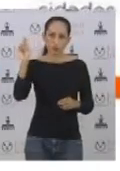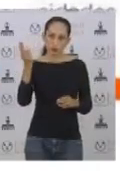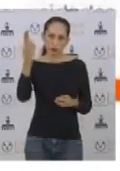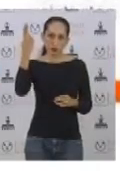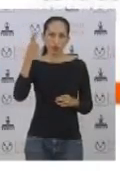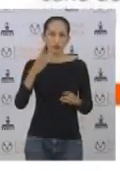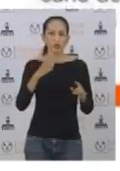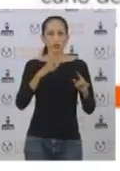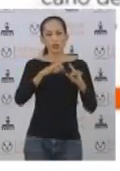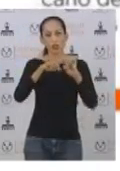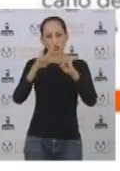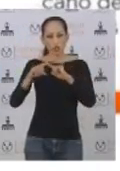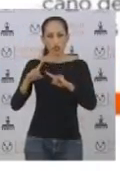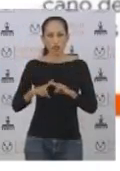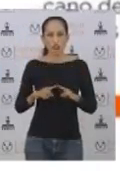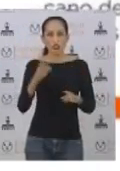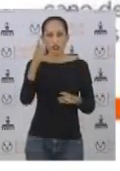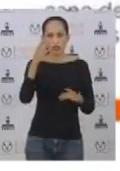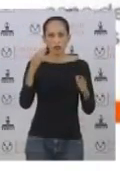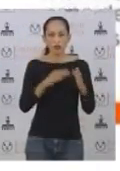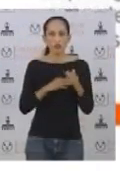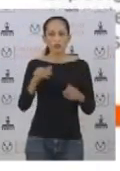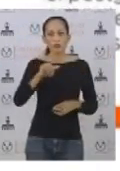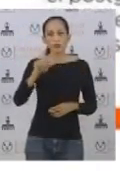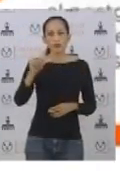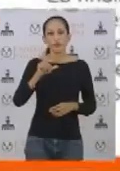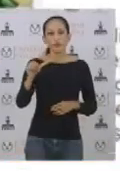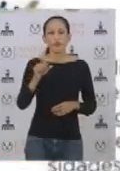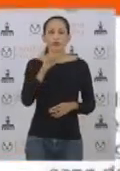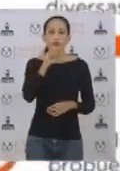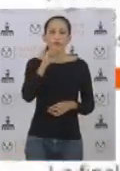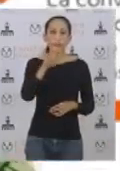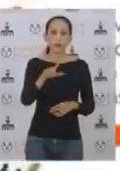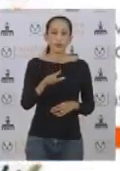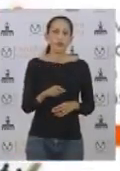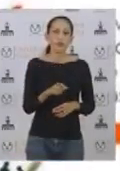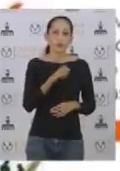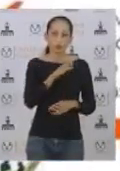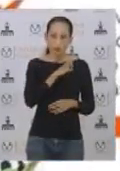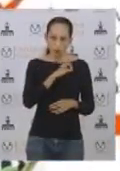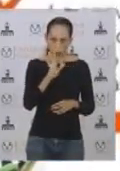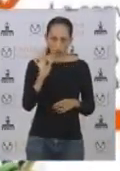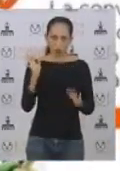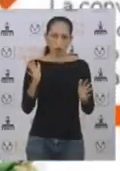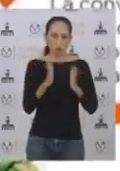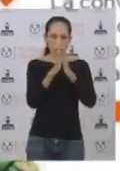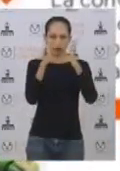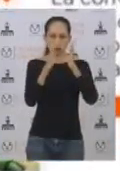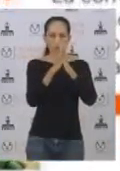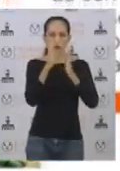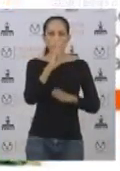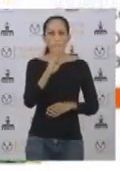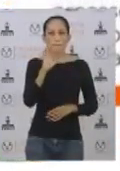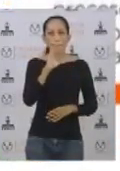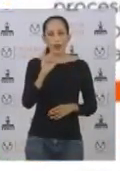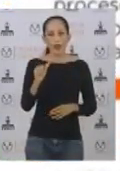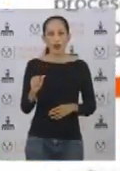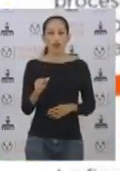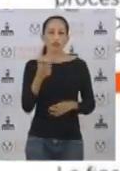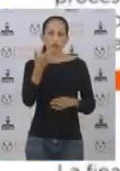universidades andaluces e iberoamericanas 2016. También puedes concursar por una beca del Consejo Nacional